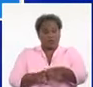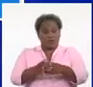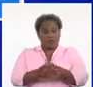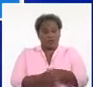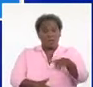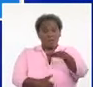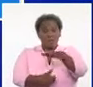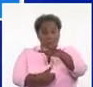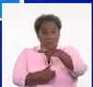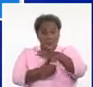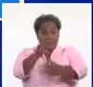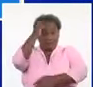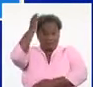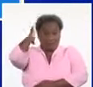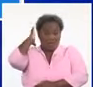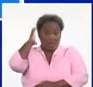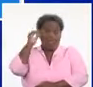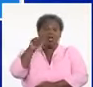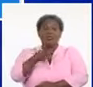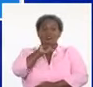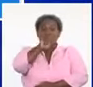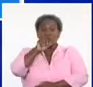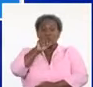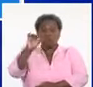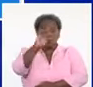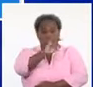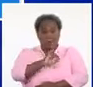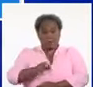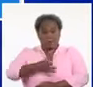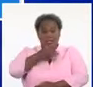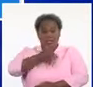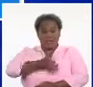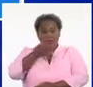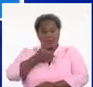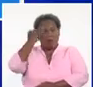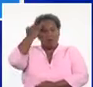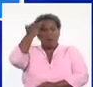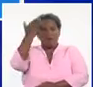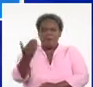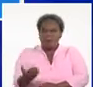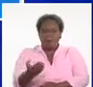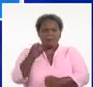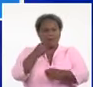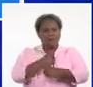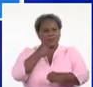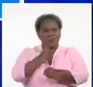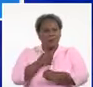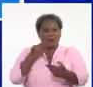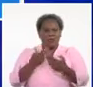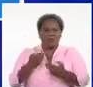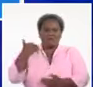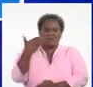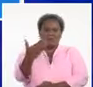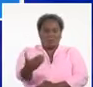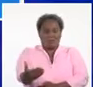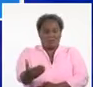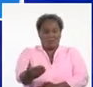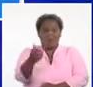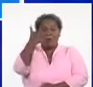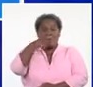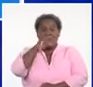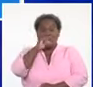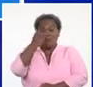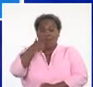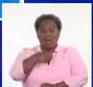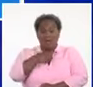en su cuenta oficial en Twitter destacó en esta jornada: gracias por la obra y la esperanza, por Abdala y por